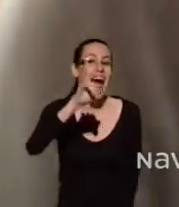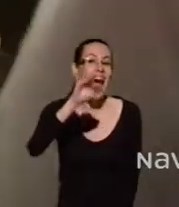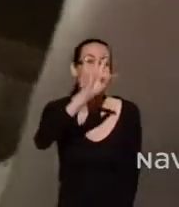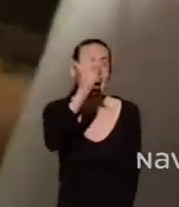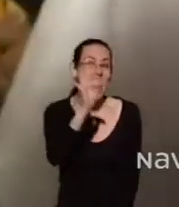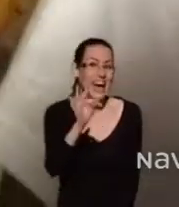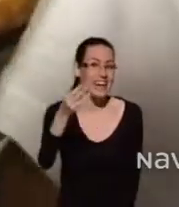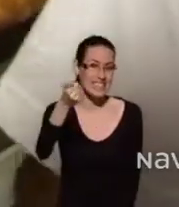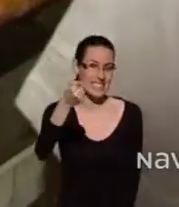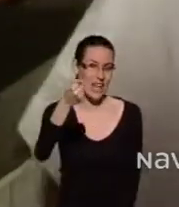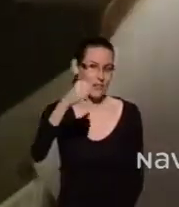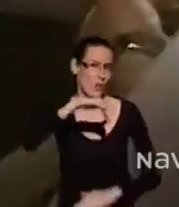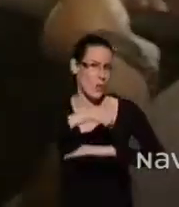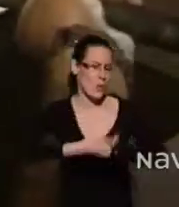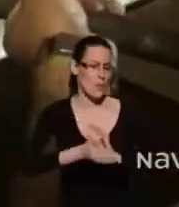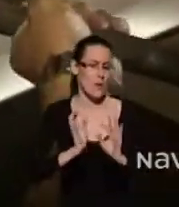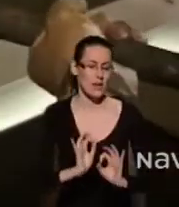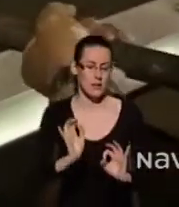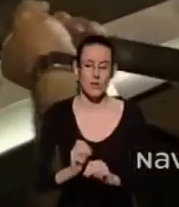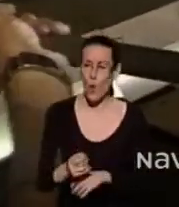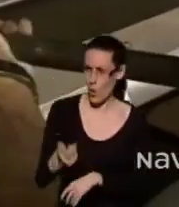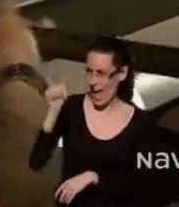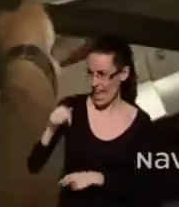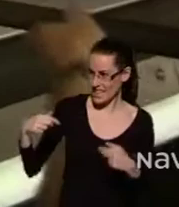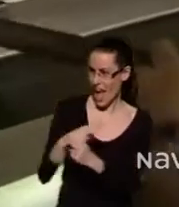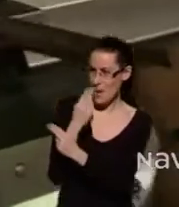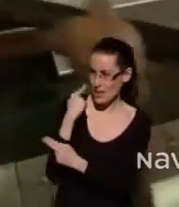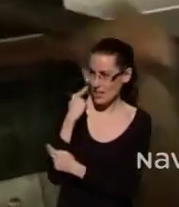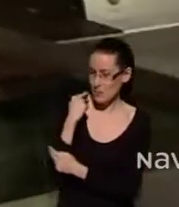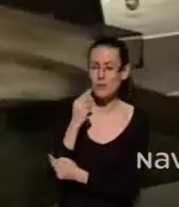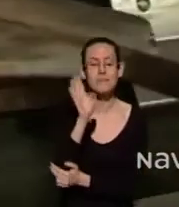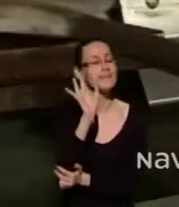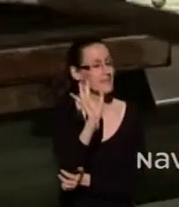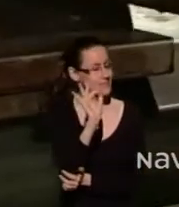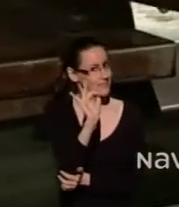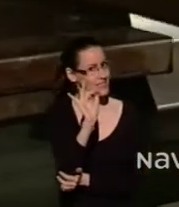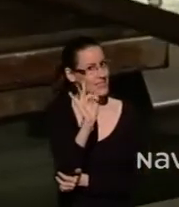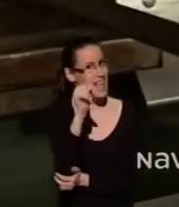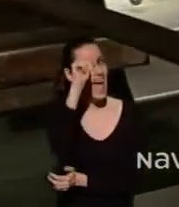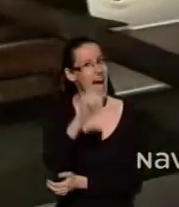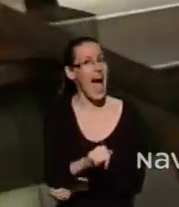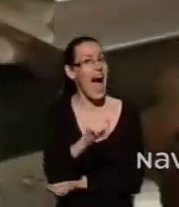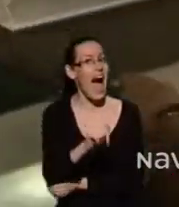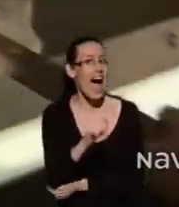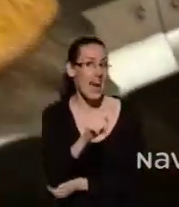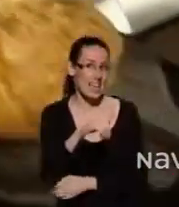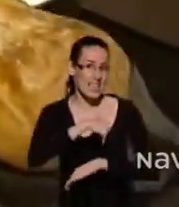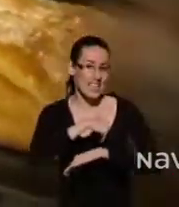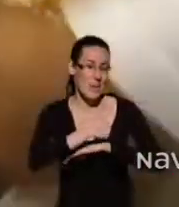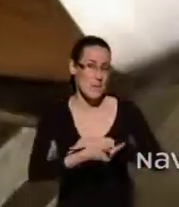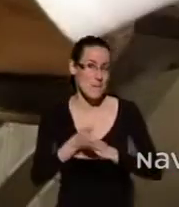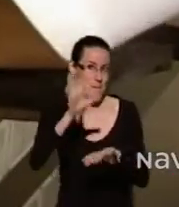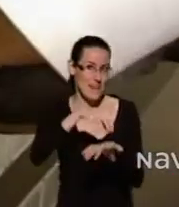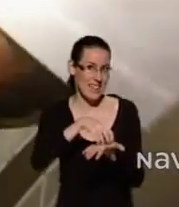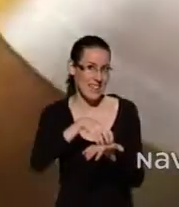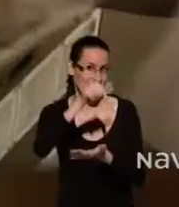ahora. ¡Hala! ¿Esto es típico de Aibar también? Sí, estos son típicos de esta panadería, sí. ¡Qué buena